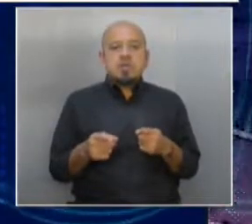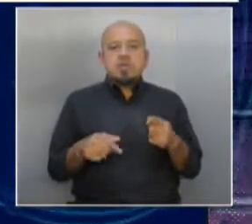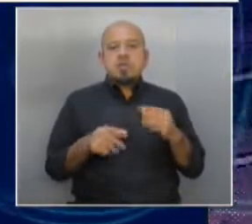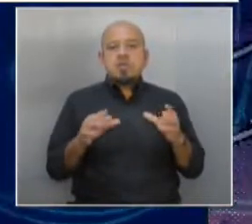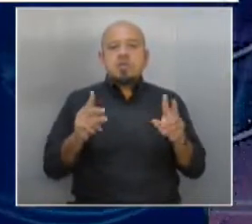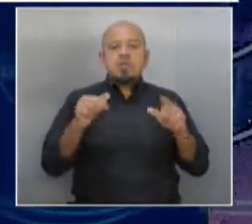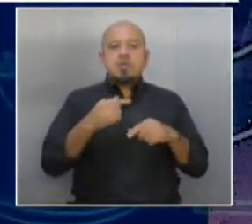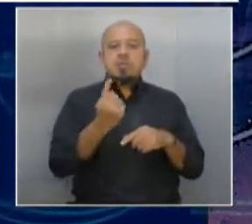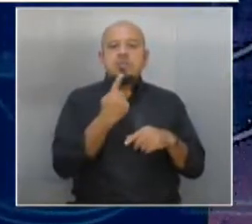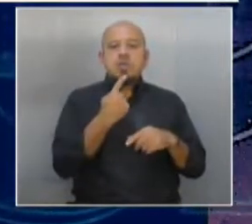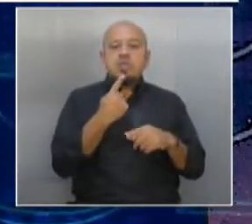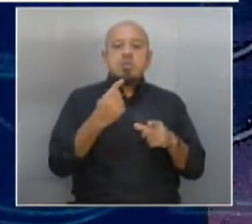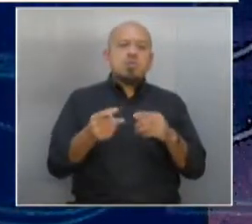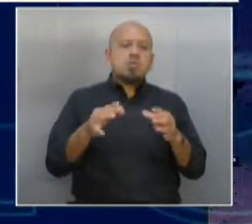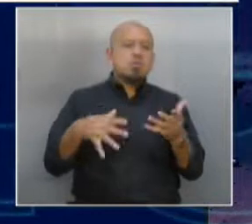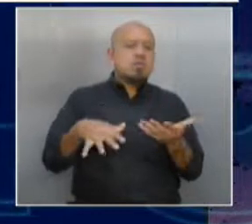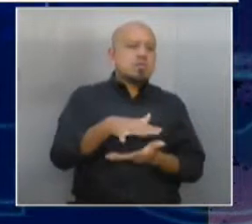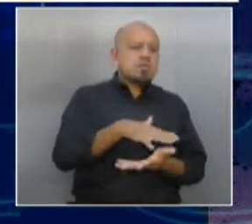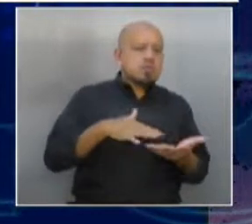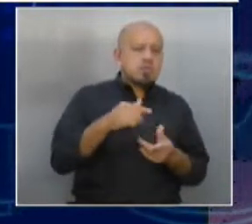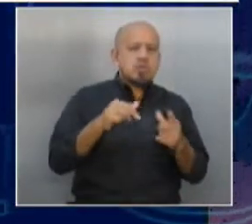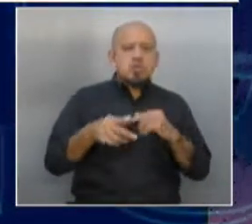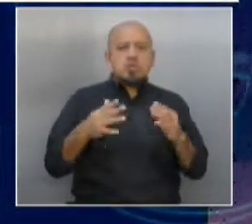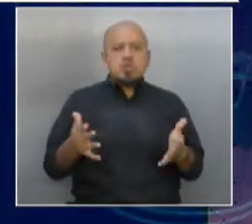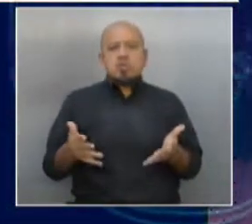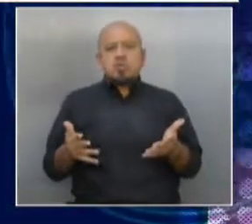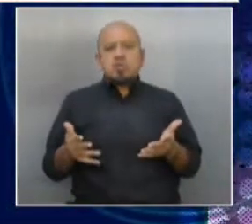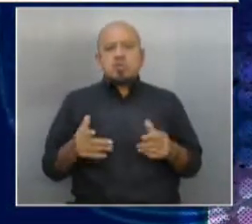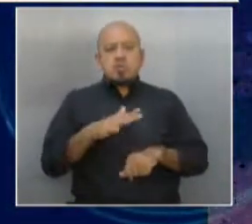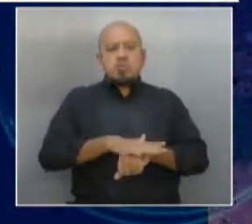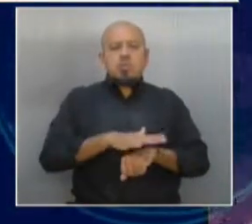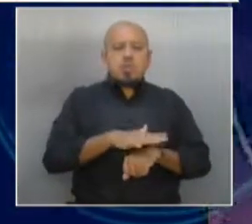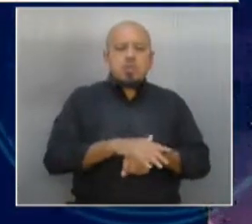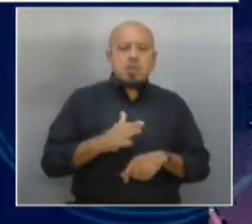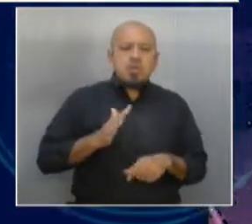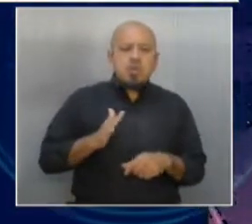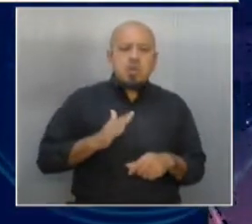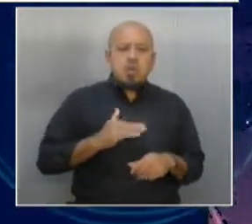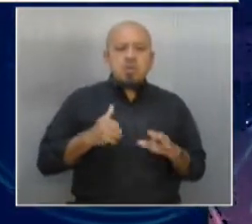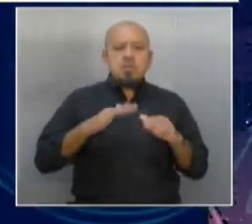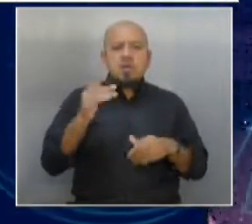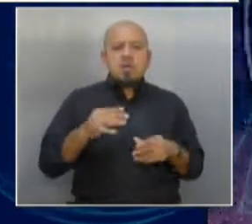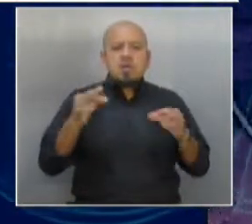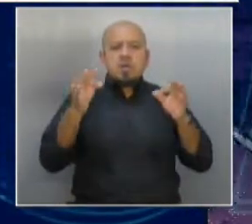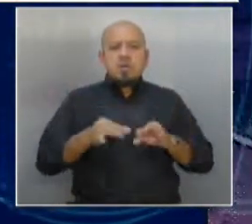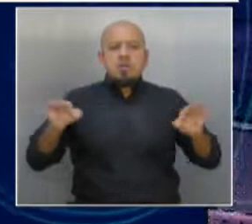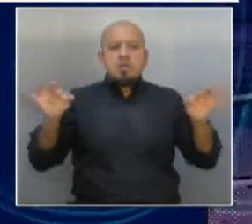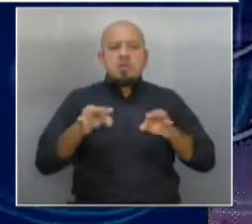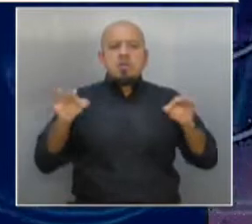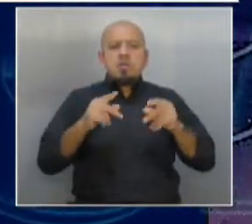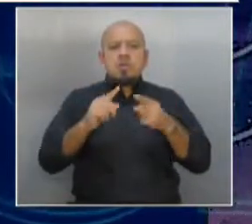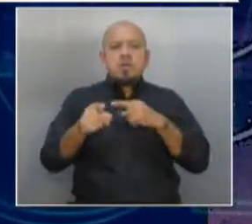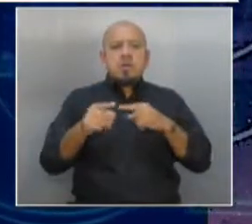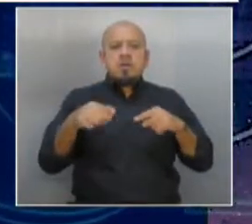político de mujeres músicas que están tratando de buscar más espacios, ¿no? En lo que tiene que ver, bueno, con los festivales, con